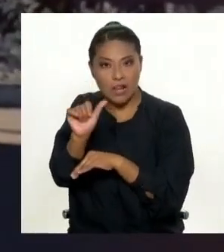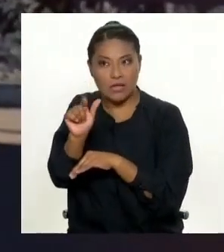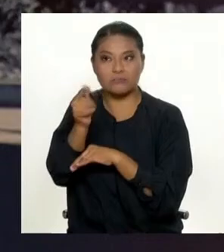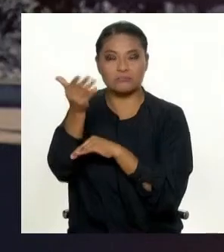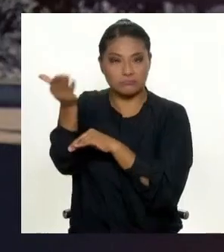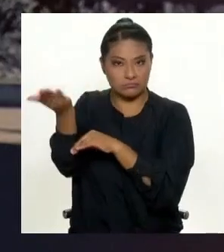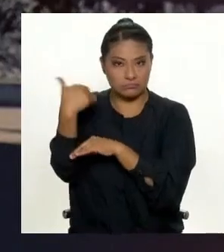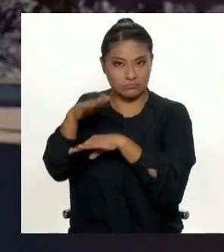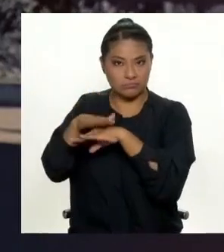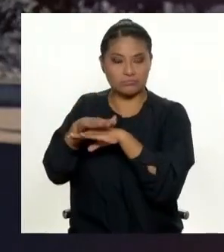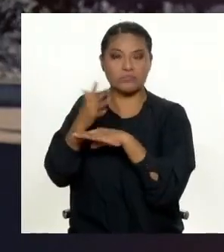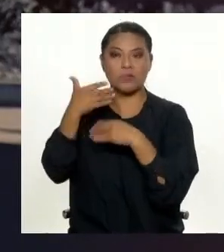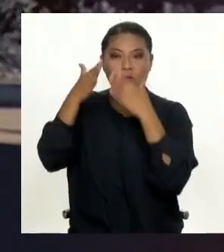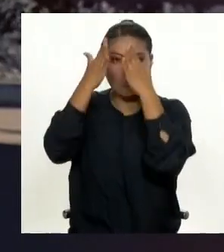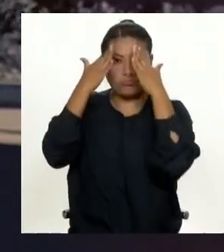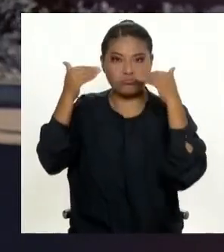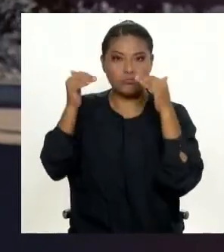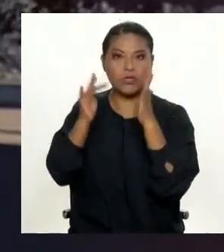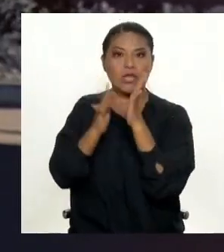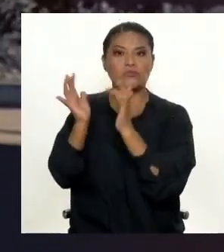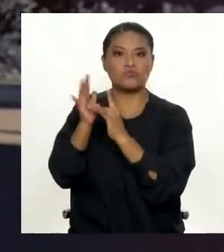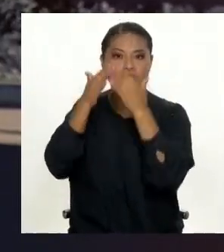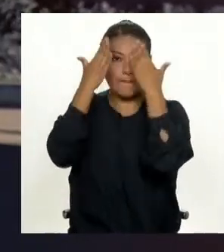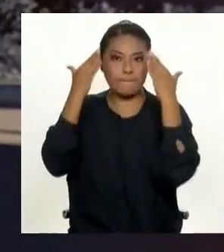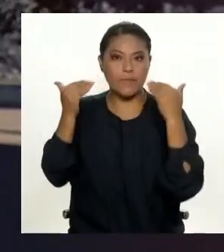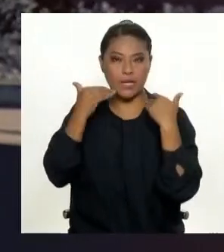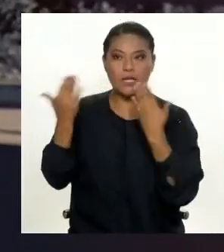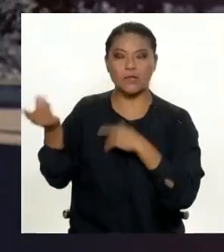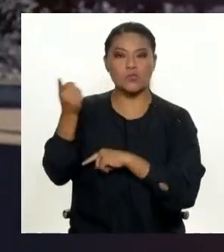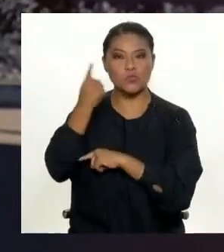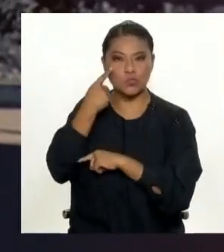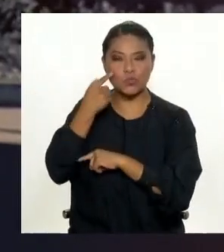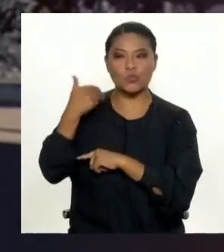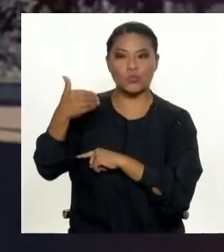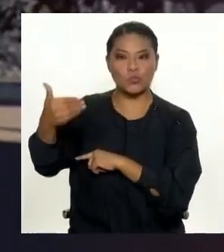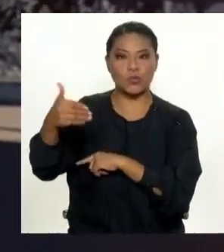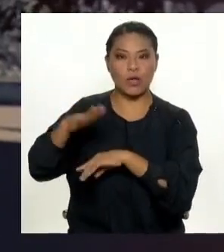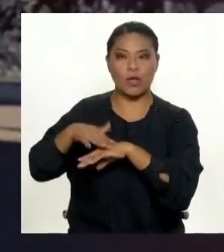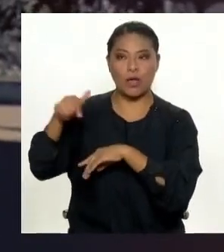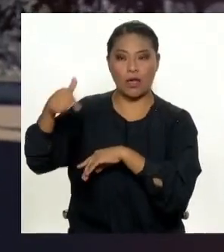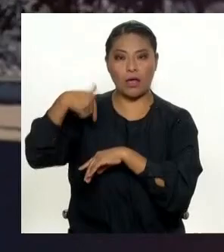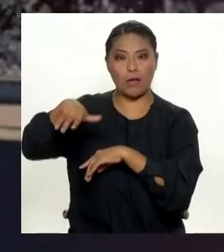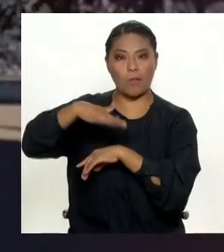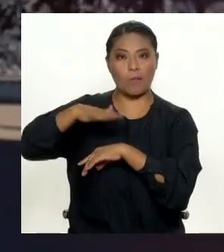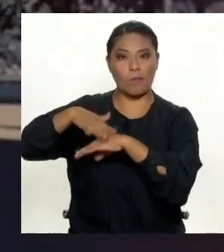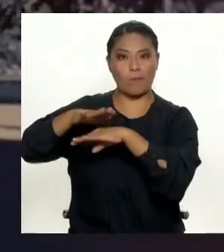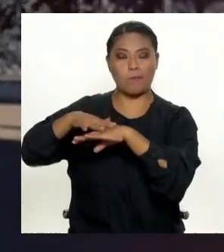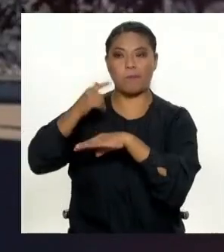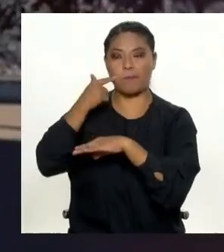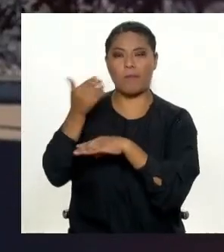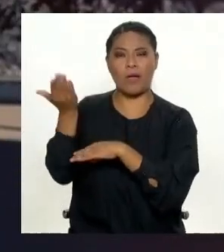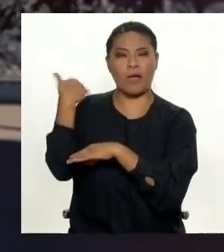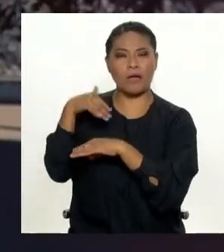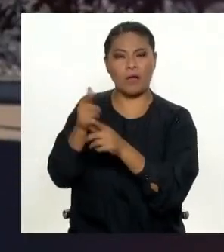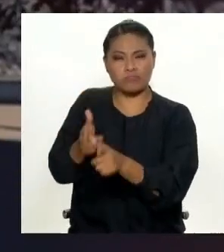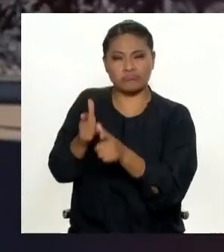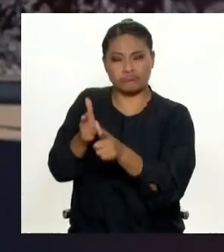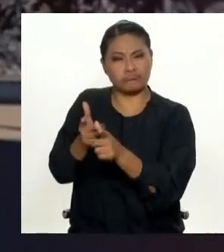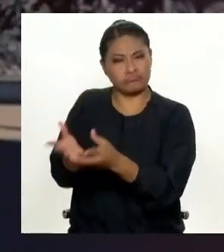trae más detalles de esta información que se conoce en torno al incremento de importación de armas de fuego para